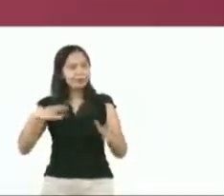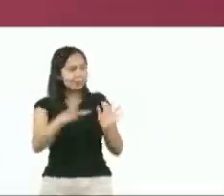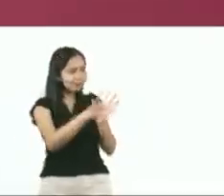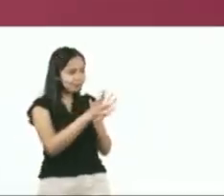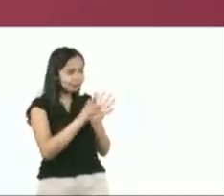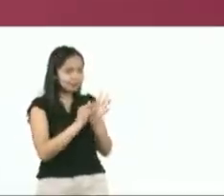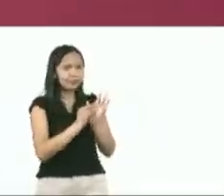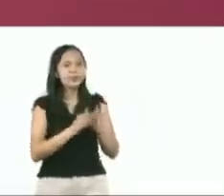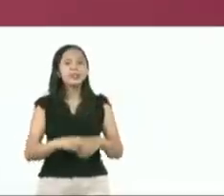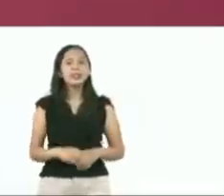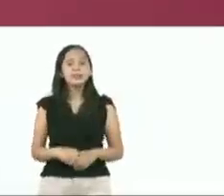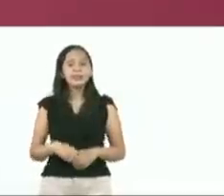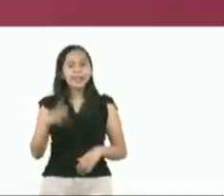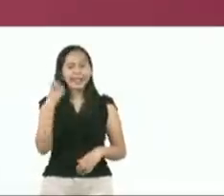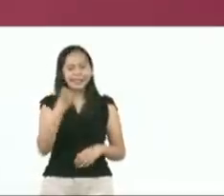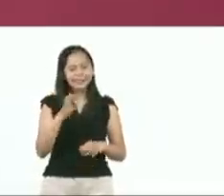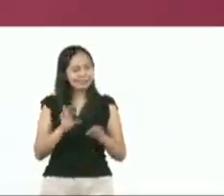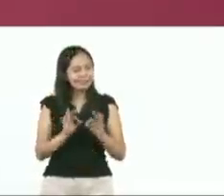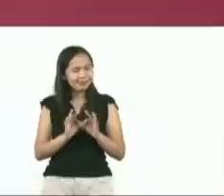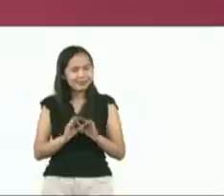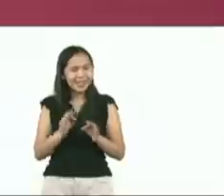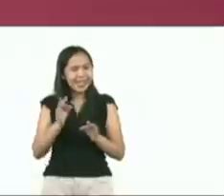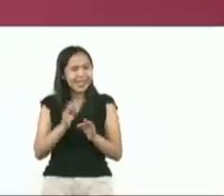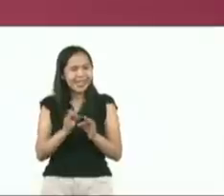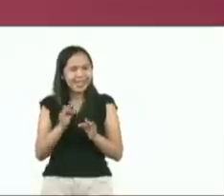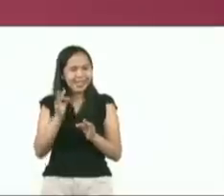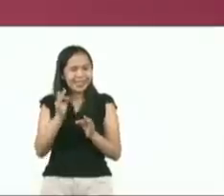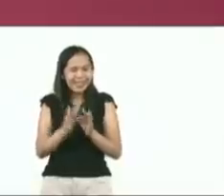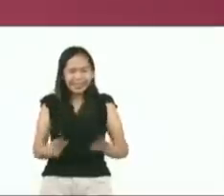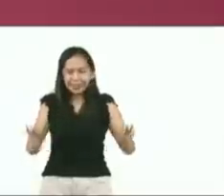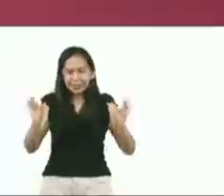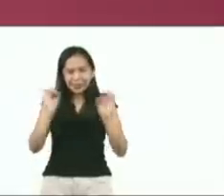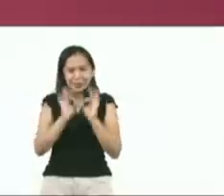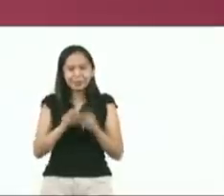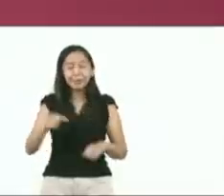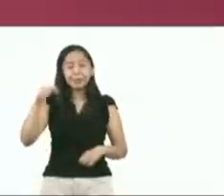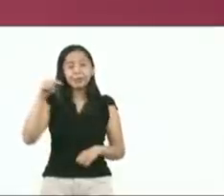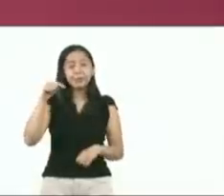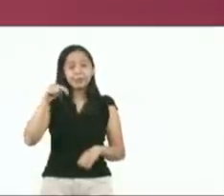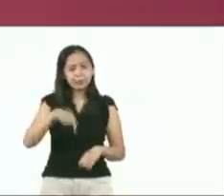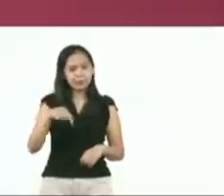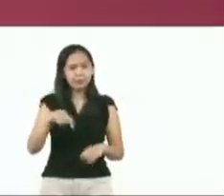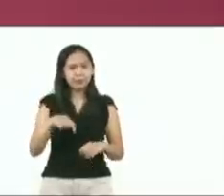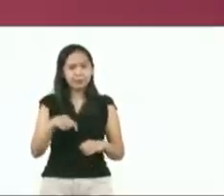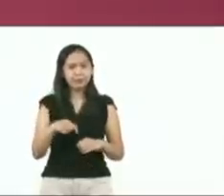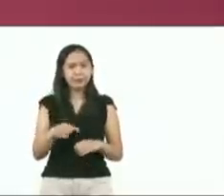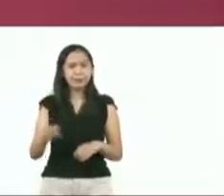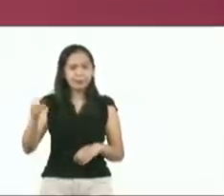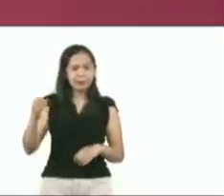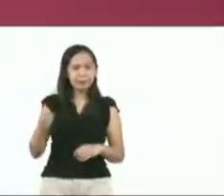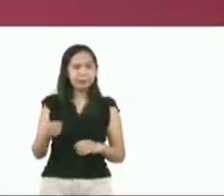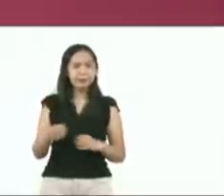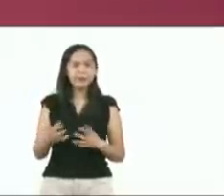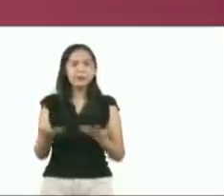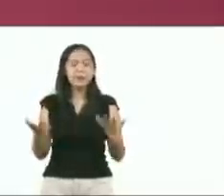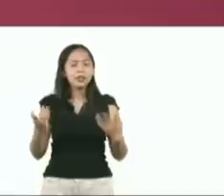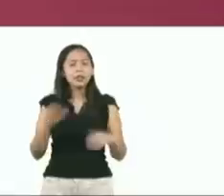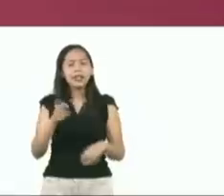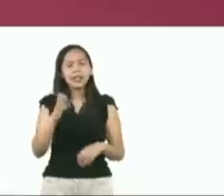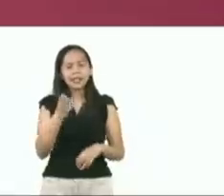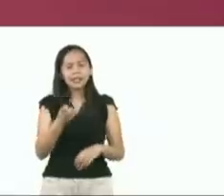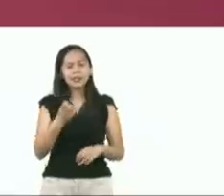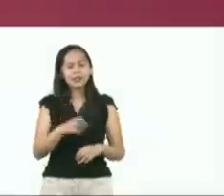espectacular y grandiosa. Ya lo verán. Este gran evento será un ejemplo mundial de activación física de nuestro